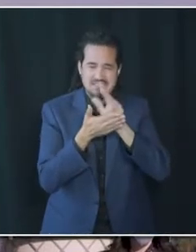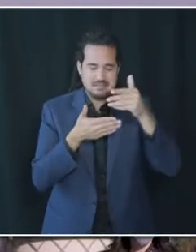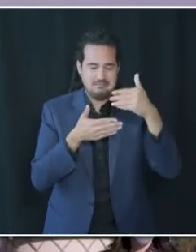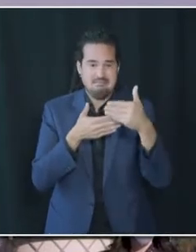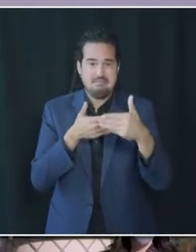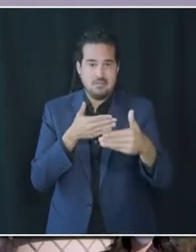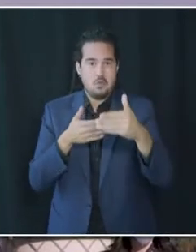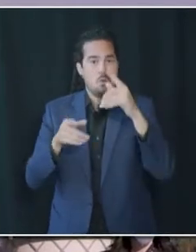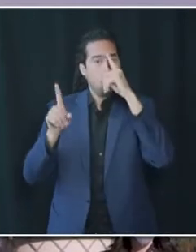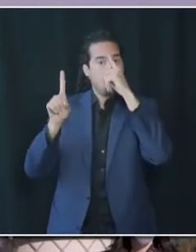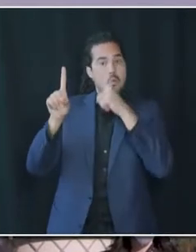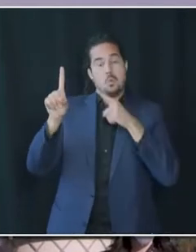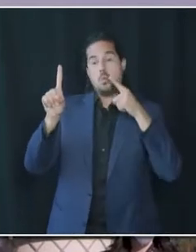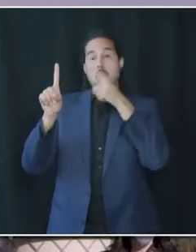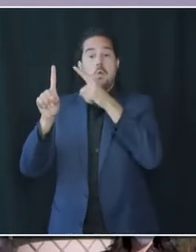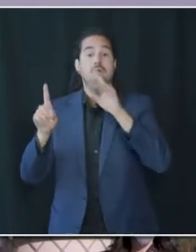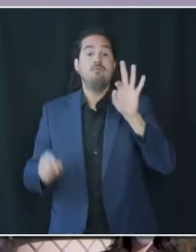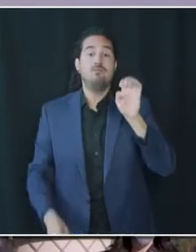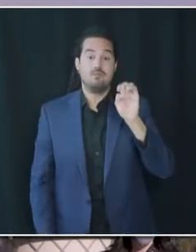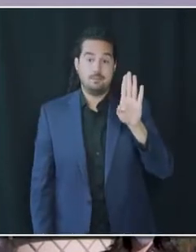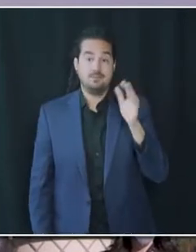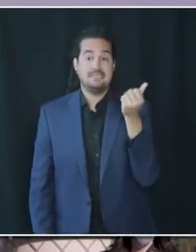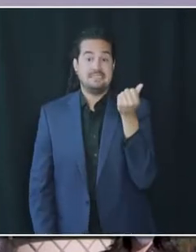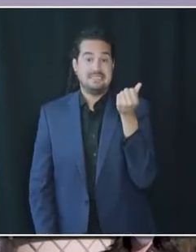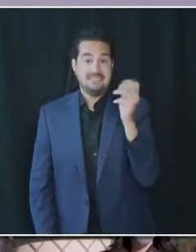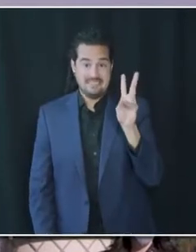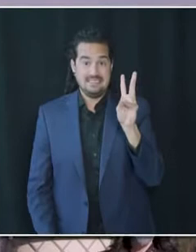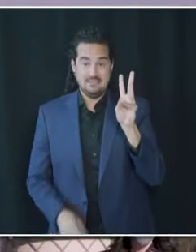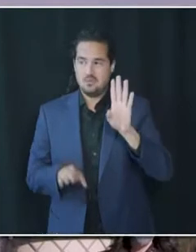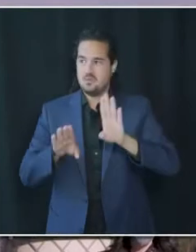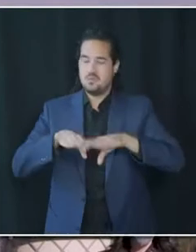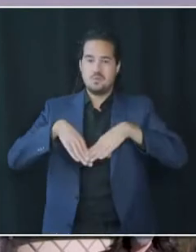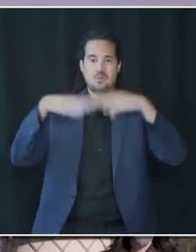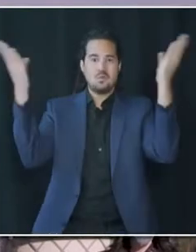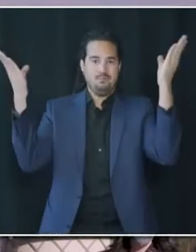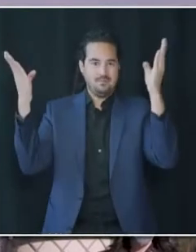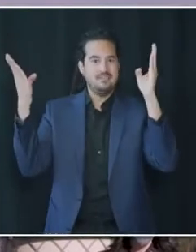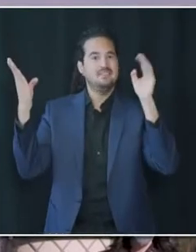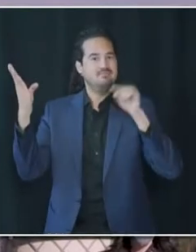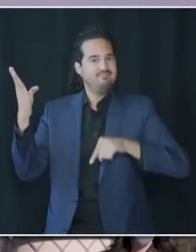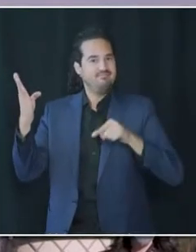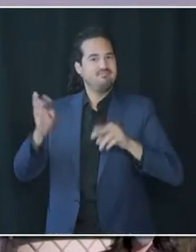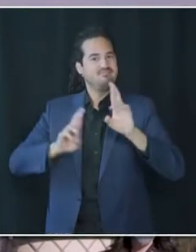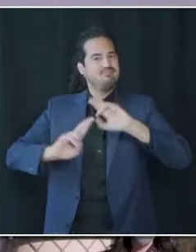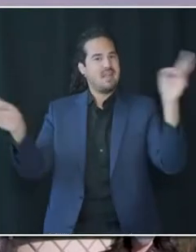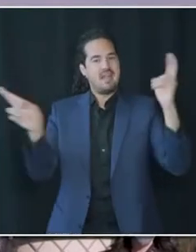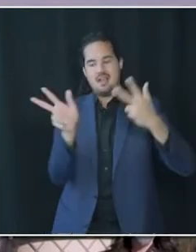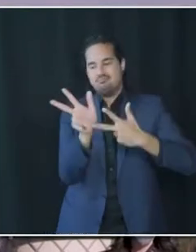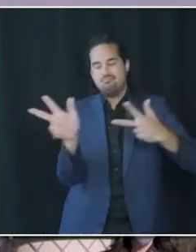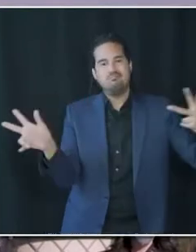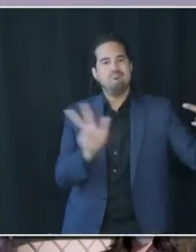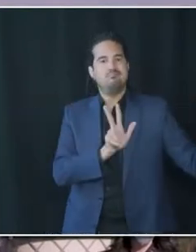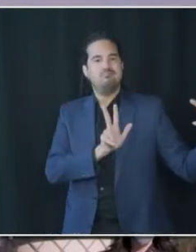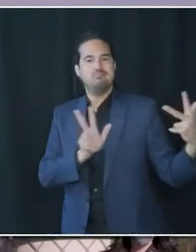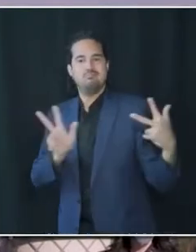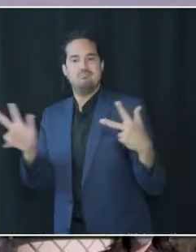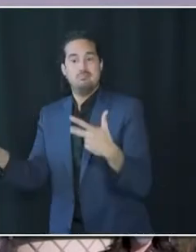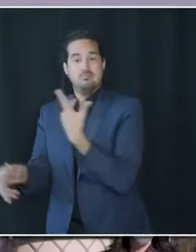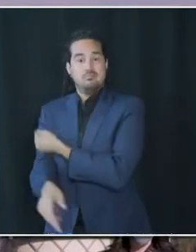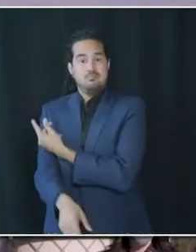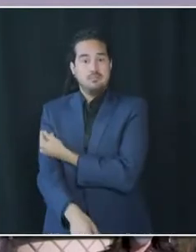es el 16 de febrero para tener este sitio operando si le interesa acceder este